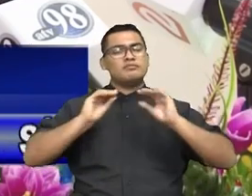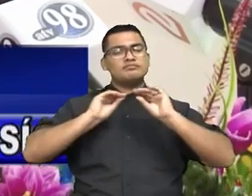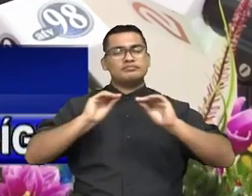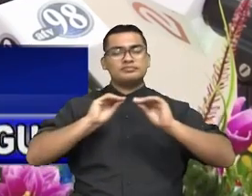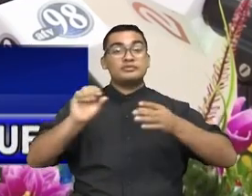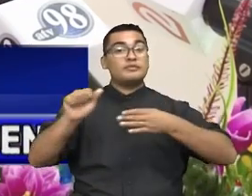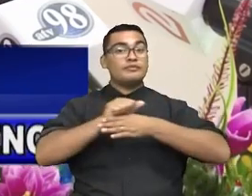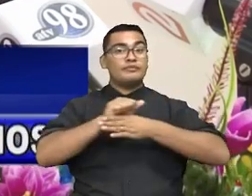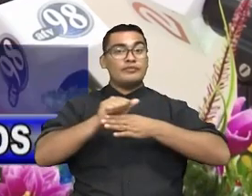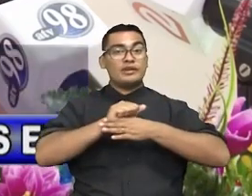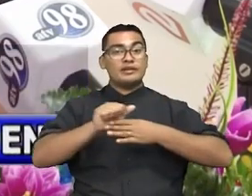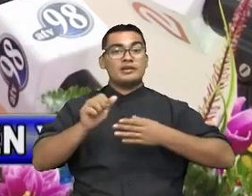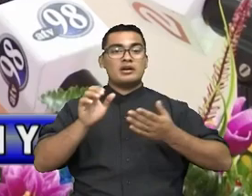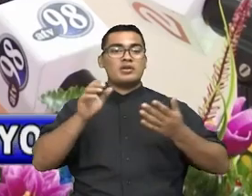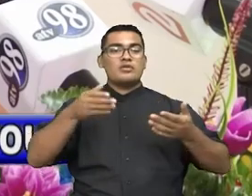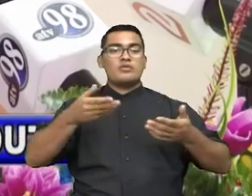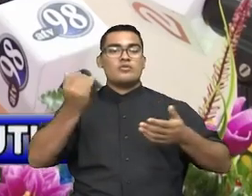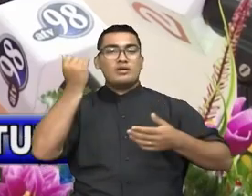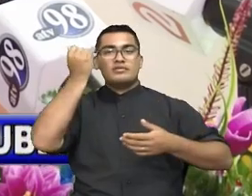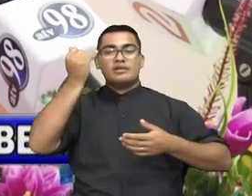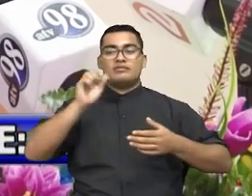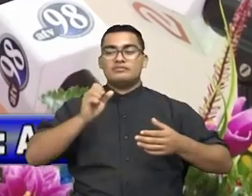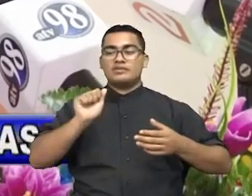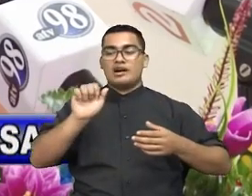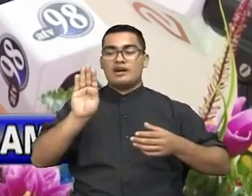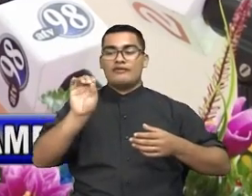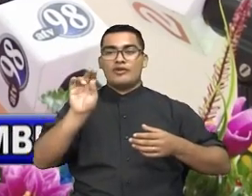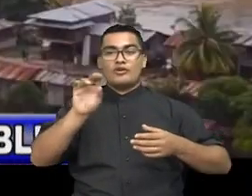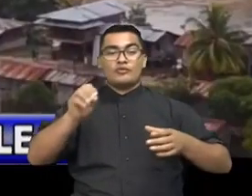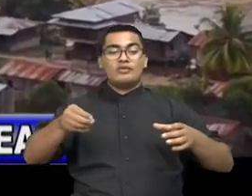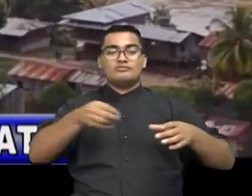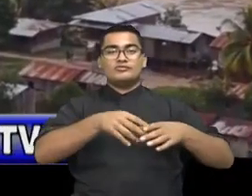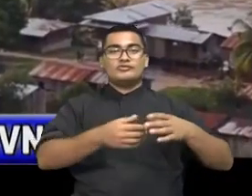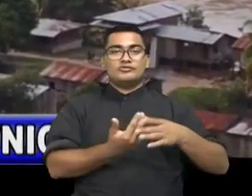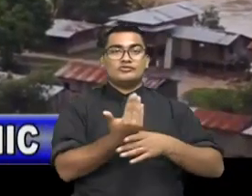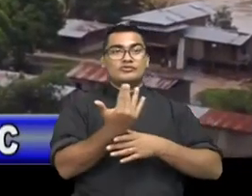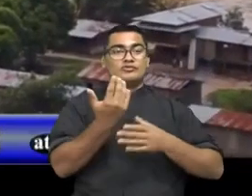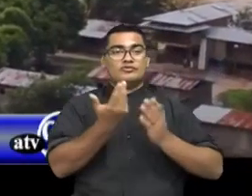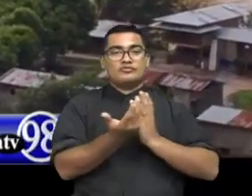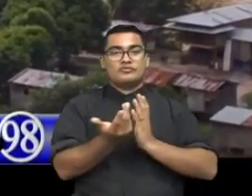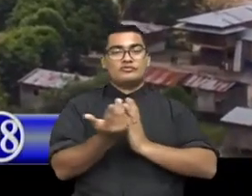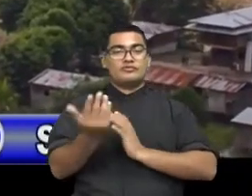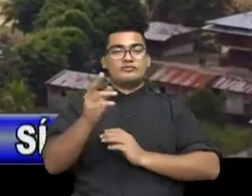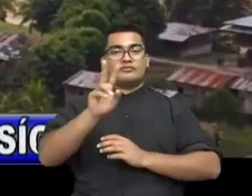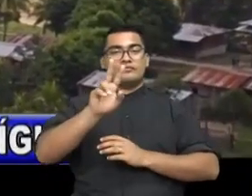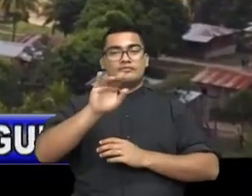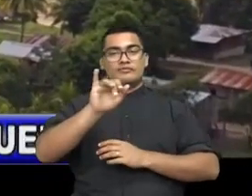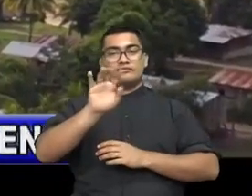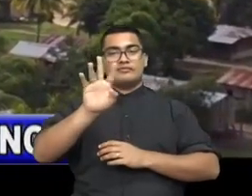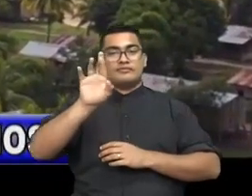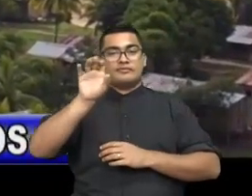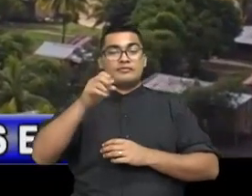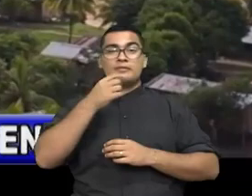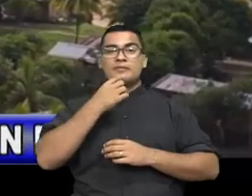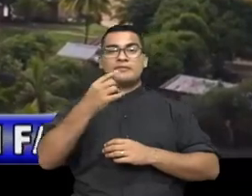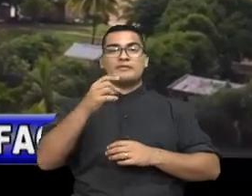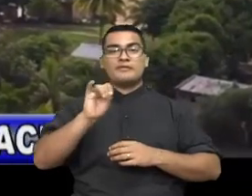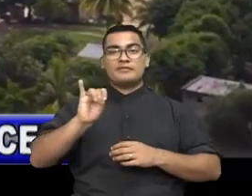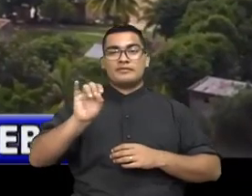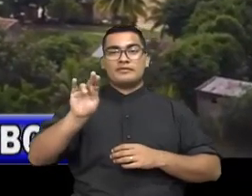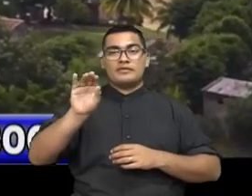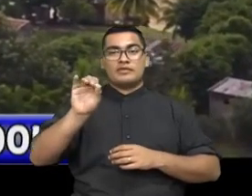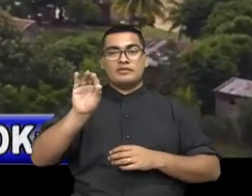sobre la elaboración de abonos orgánicos para el establecimiento de viveros, ¿verdad? El INAFOR también desarrolla una jornada de aprendizaje sobre el